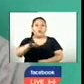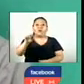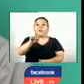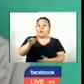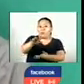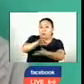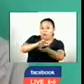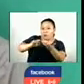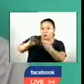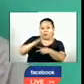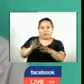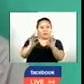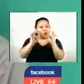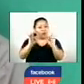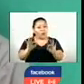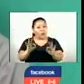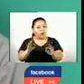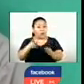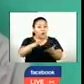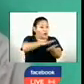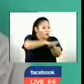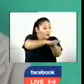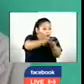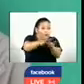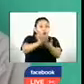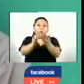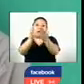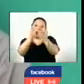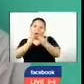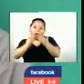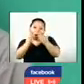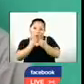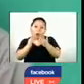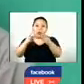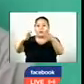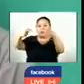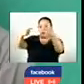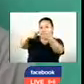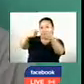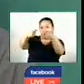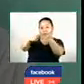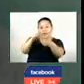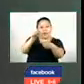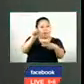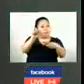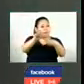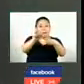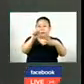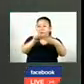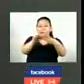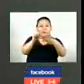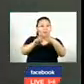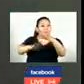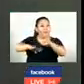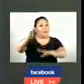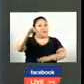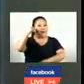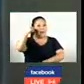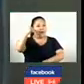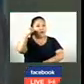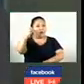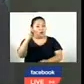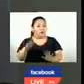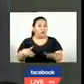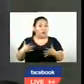hablando de partes como saneamiento agua energía son como los puntos esenciales de los